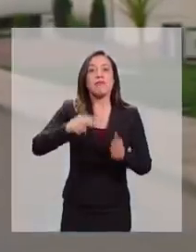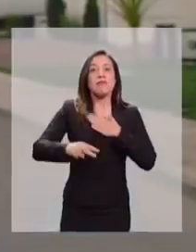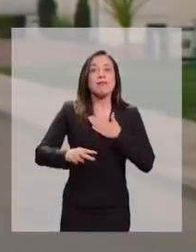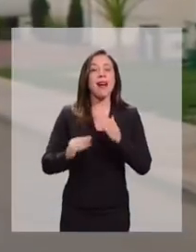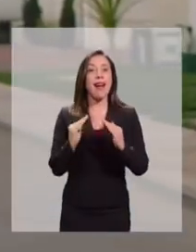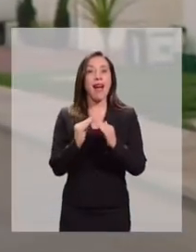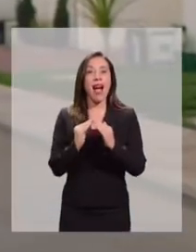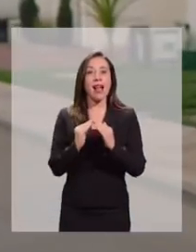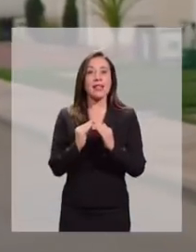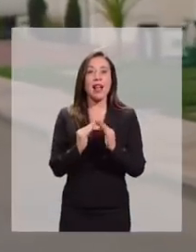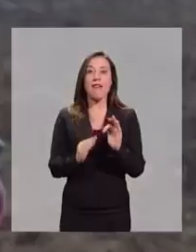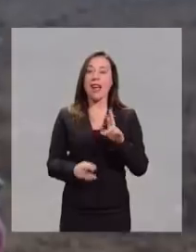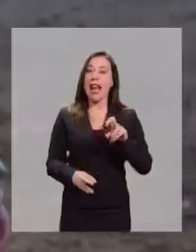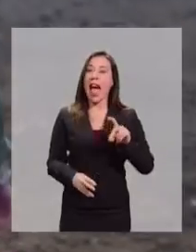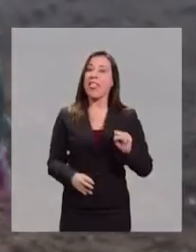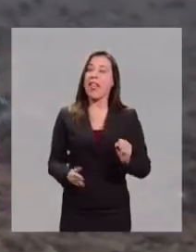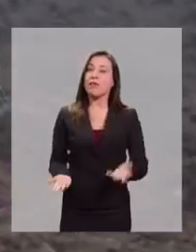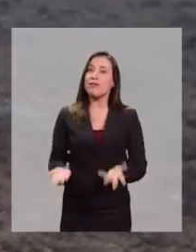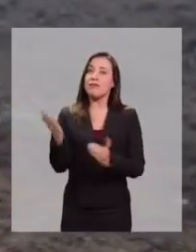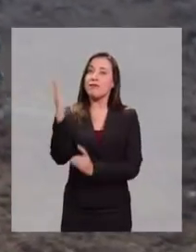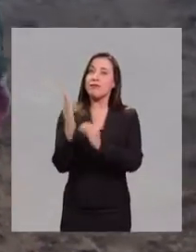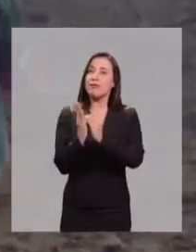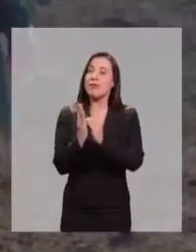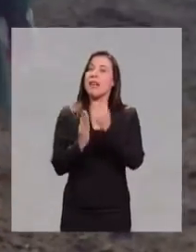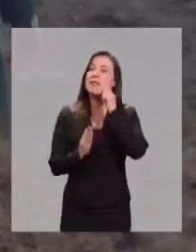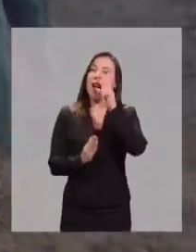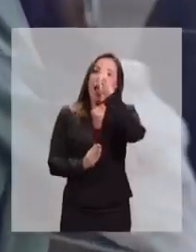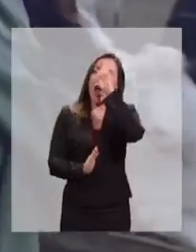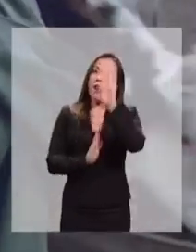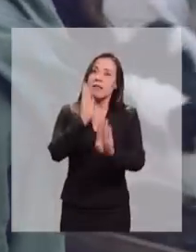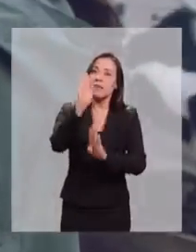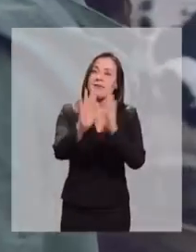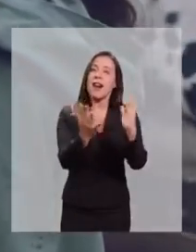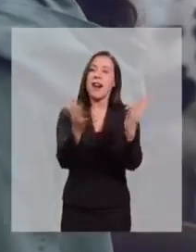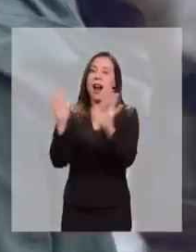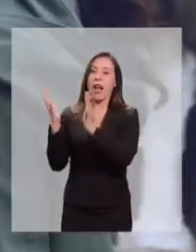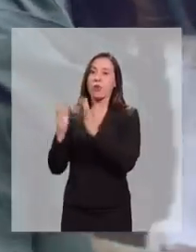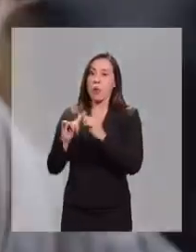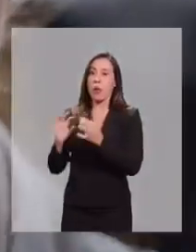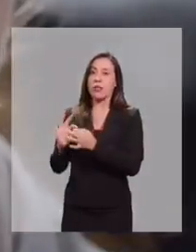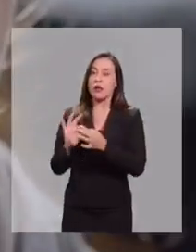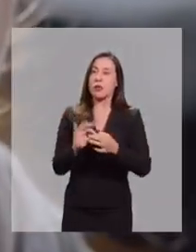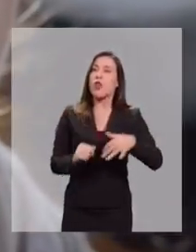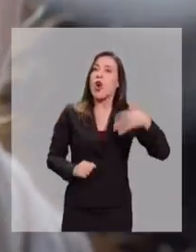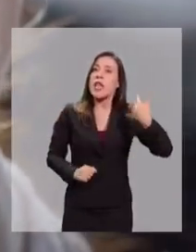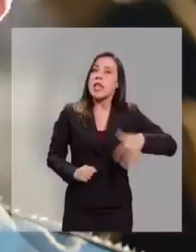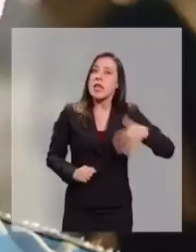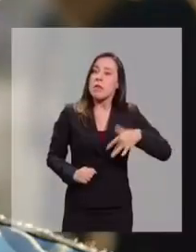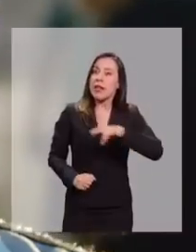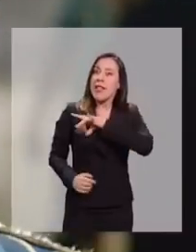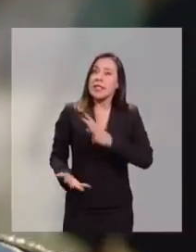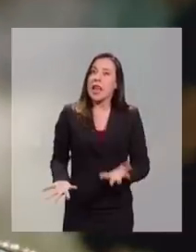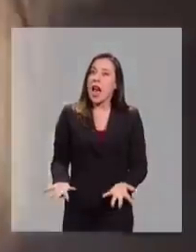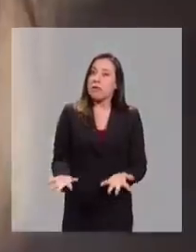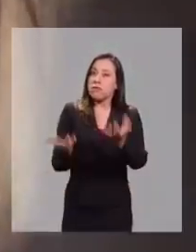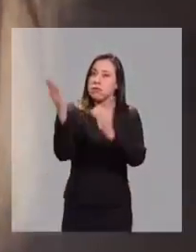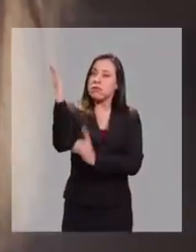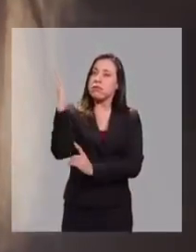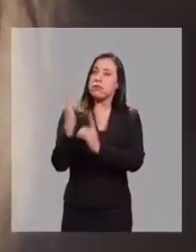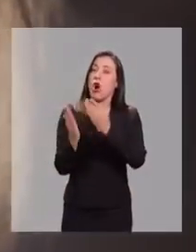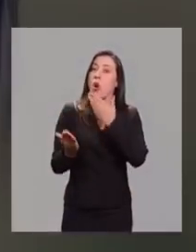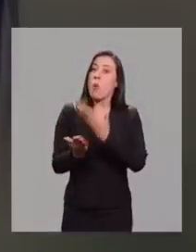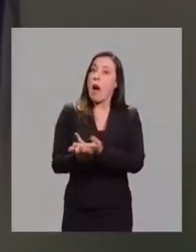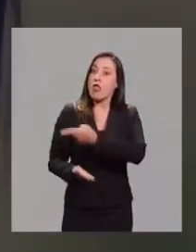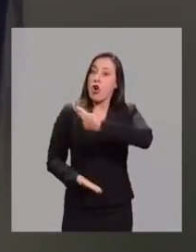su casa propia. Y para Fernanda, el crecimiento es respetar la naturaleza. Por eso, es importante que Chile